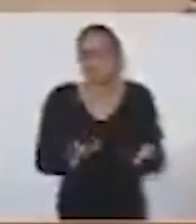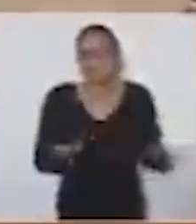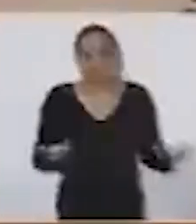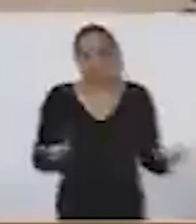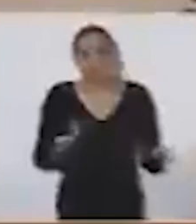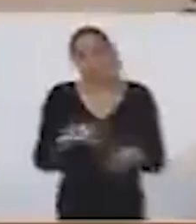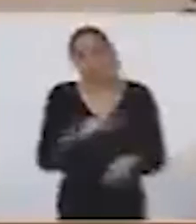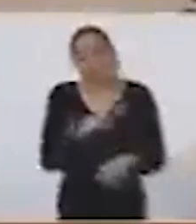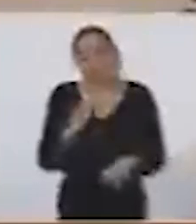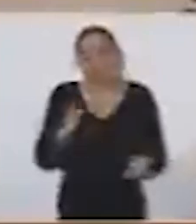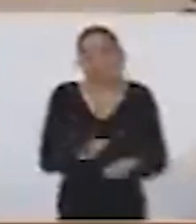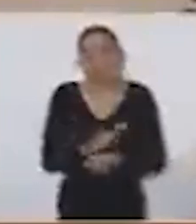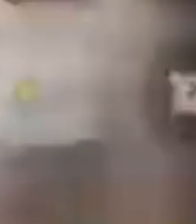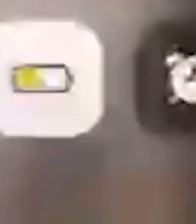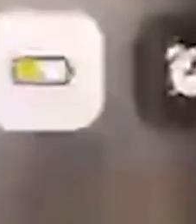Pero en fin eso pasó